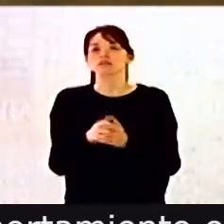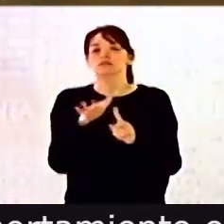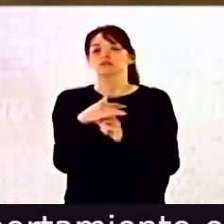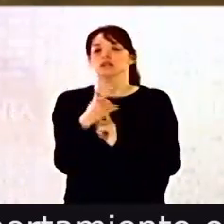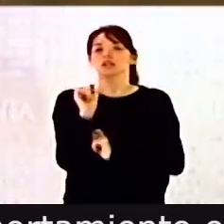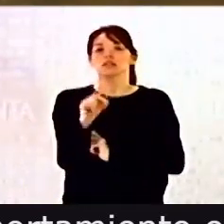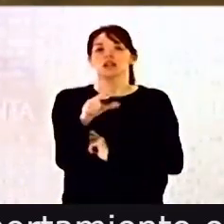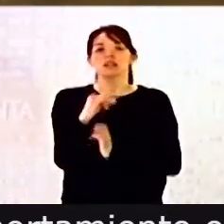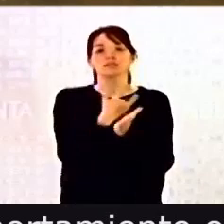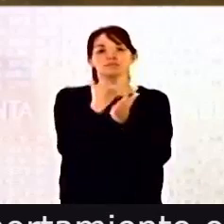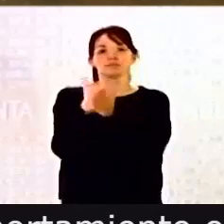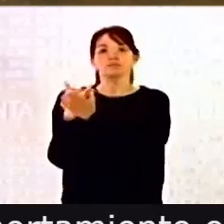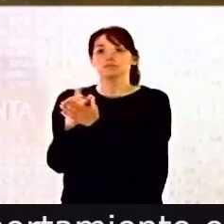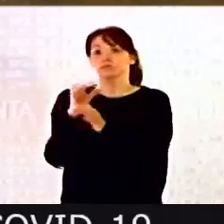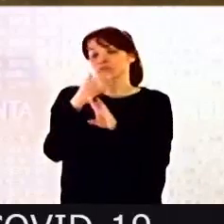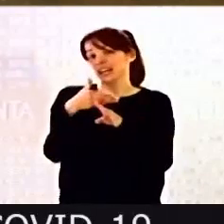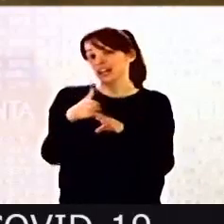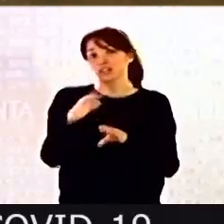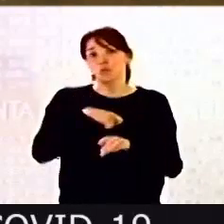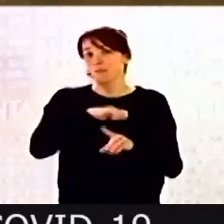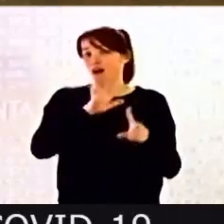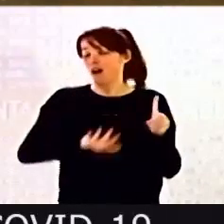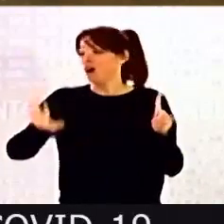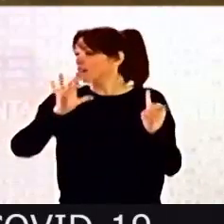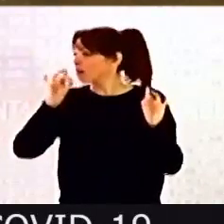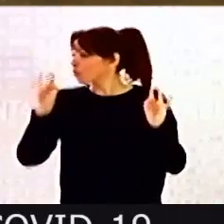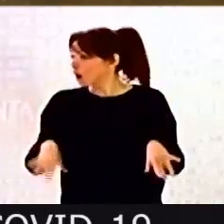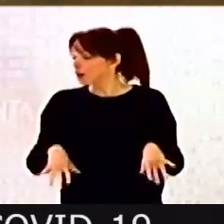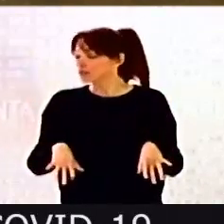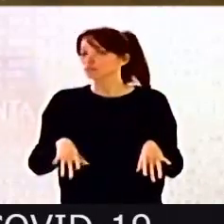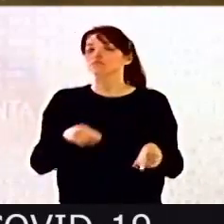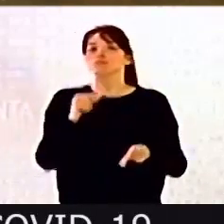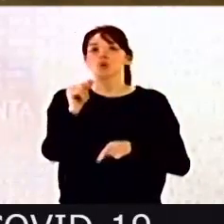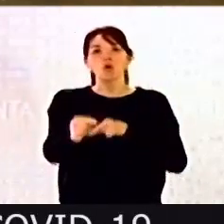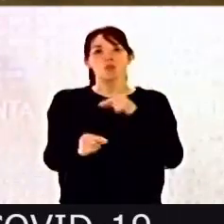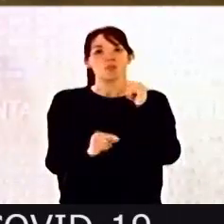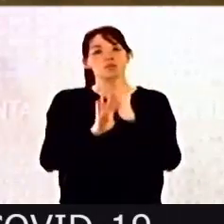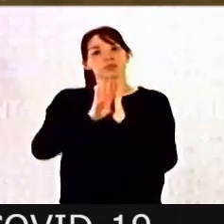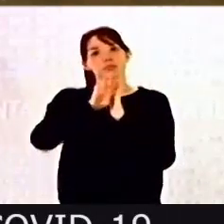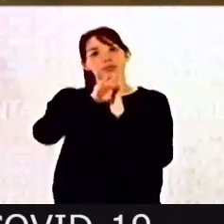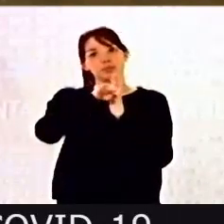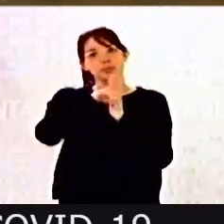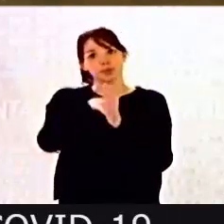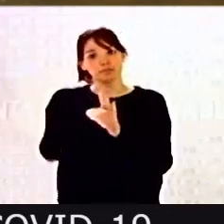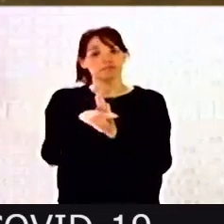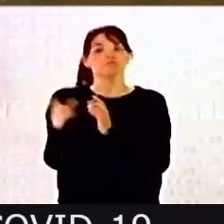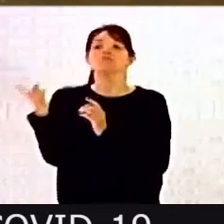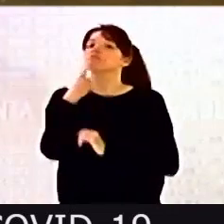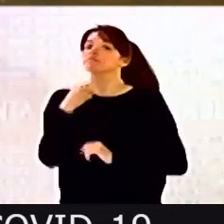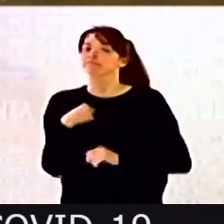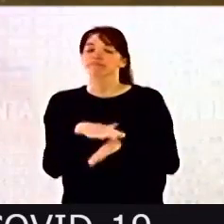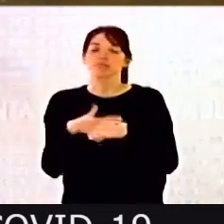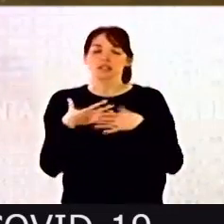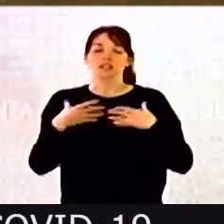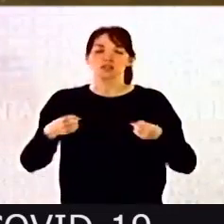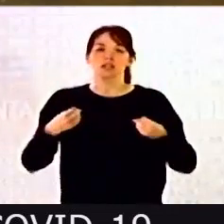en el resto de España también es a ir disminuyendo la curva, como nos informan desde el Ministerio de Sanidad.